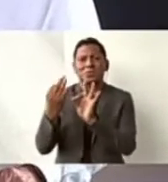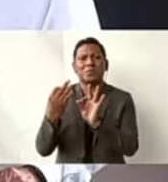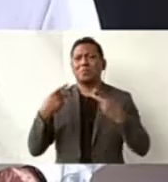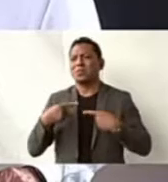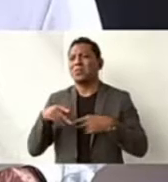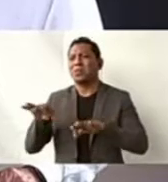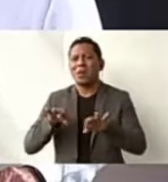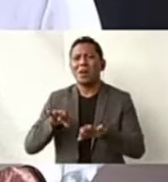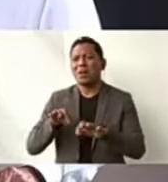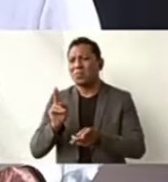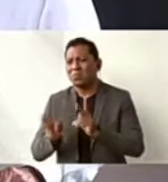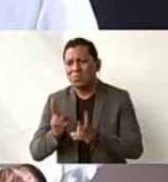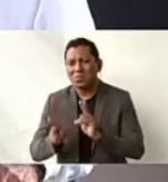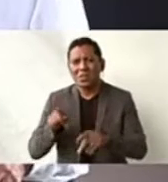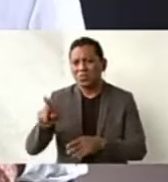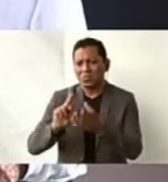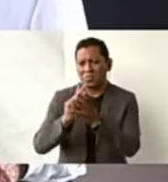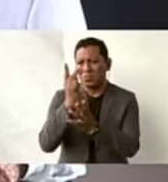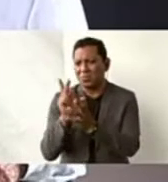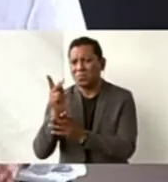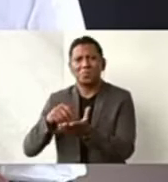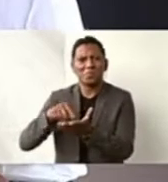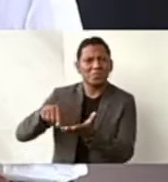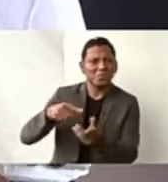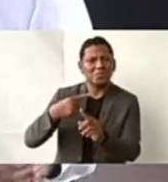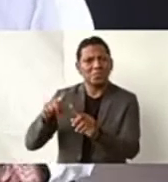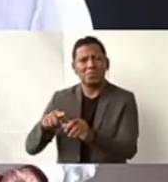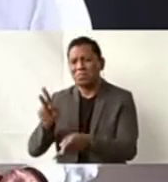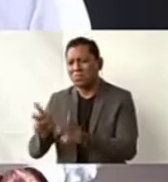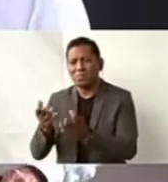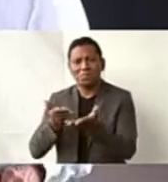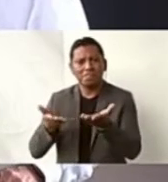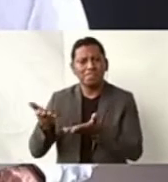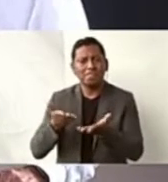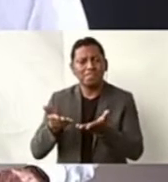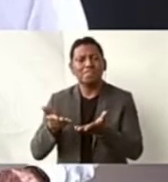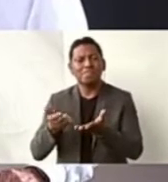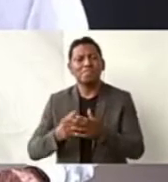aquí que plantan estos árboles los